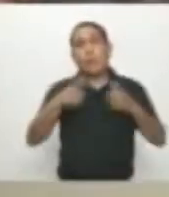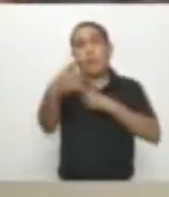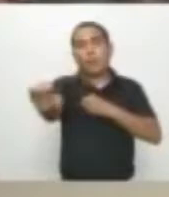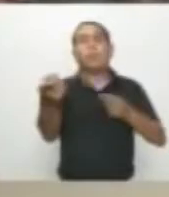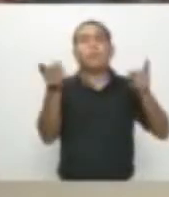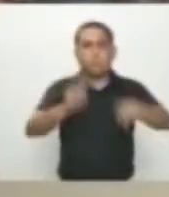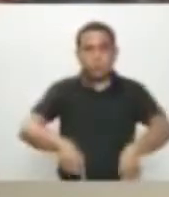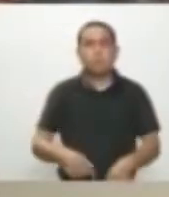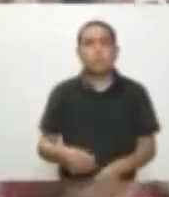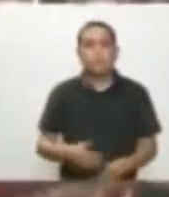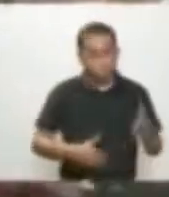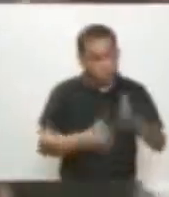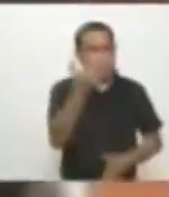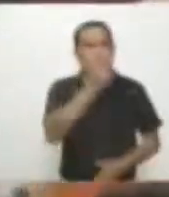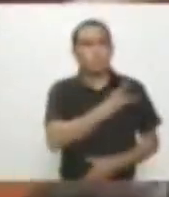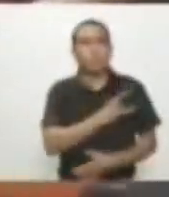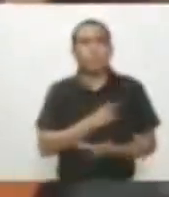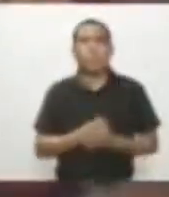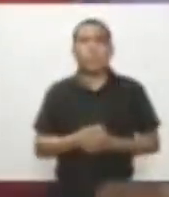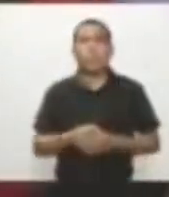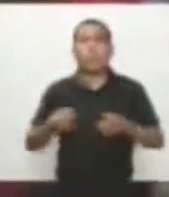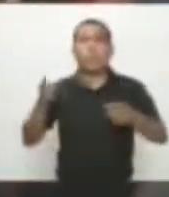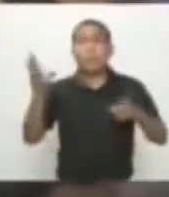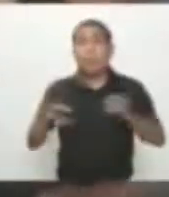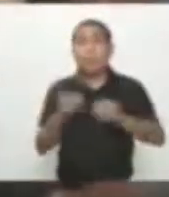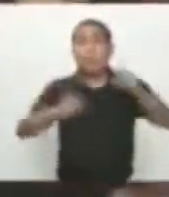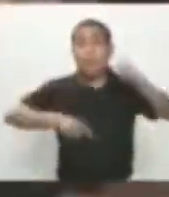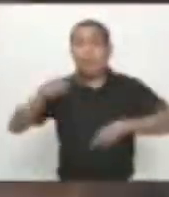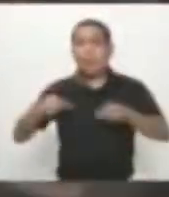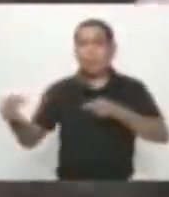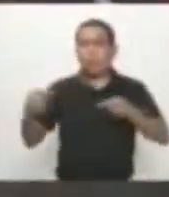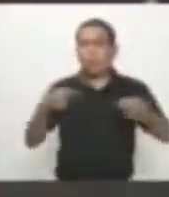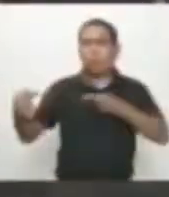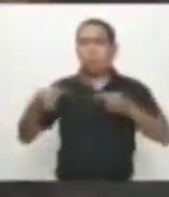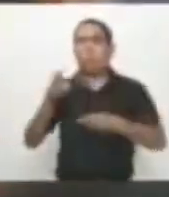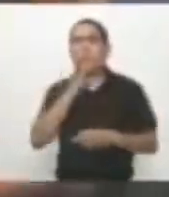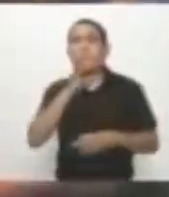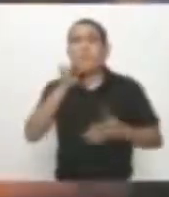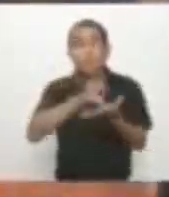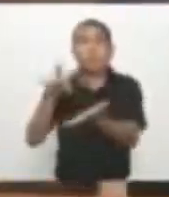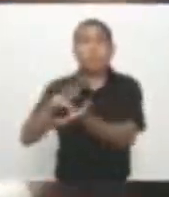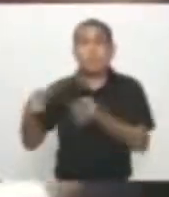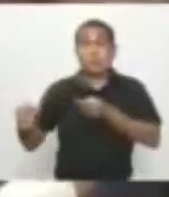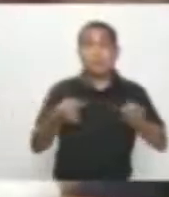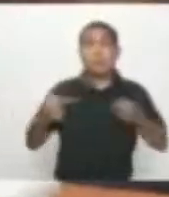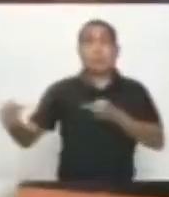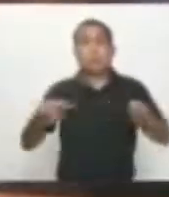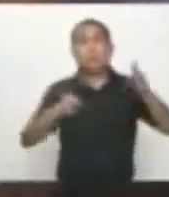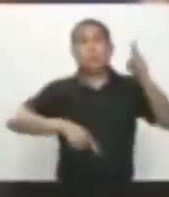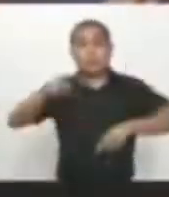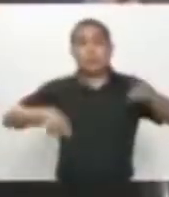realización de este primer debate se presentaron algunas discusiones entre los asistentes.